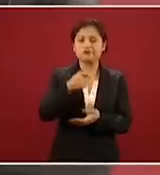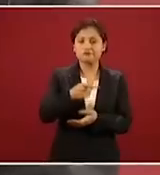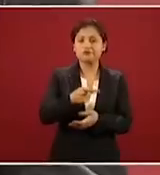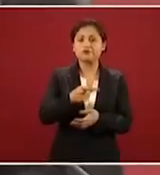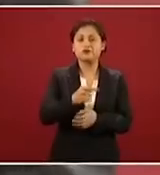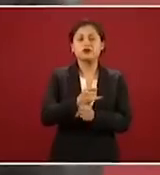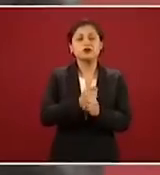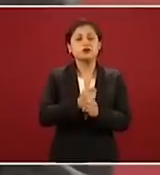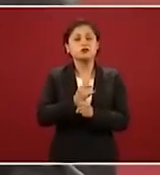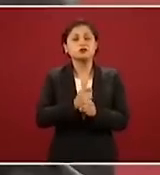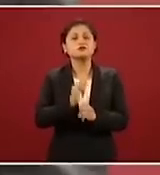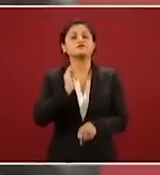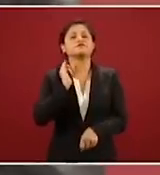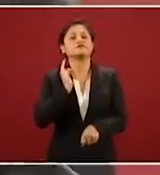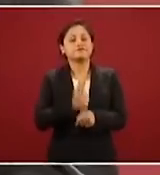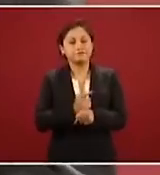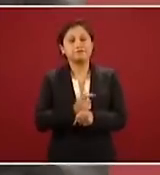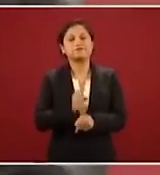hubo